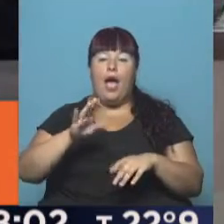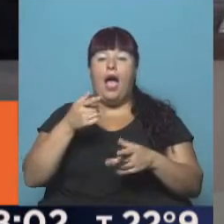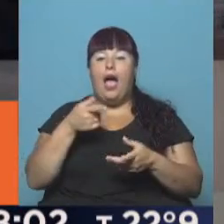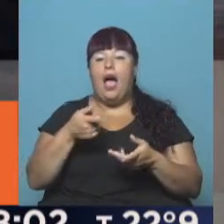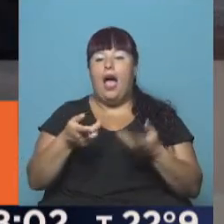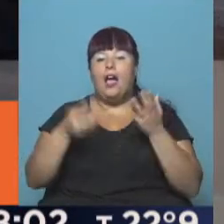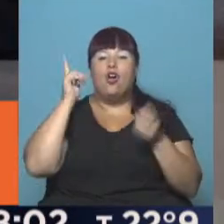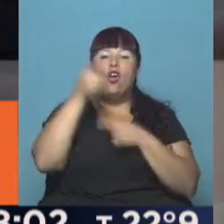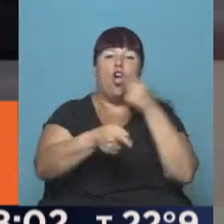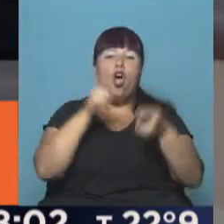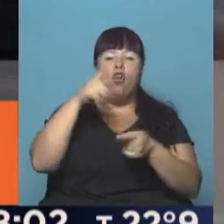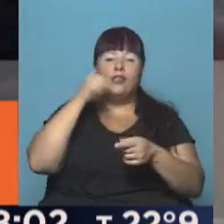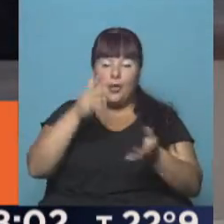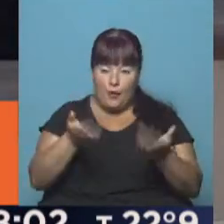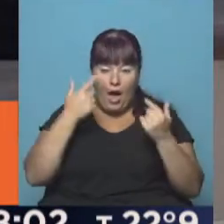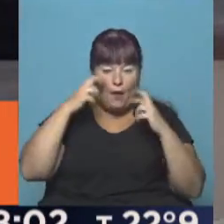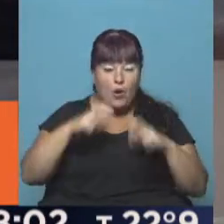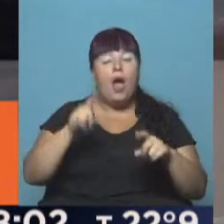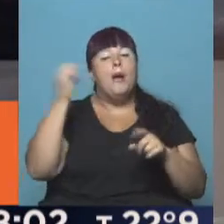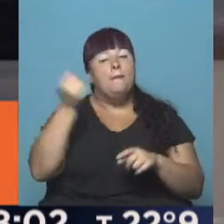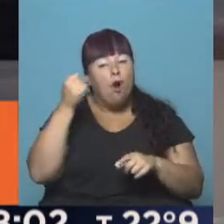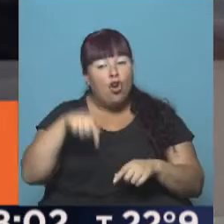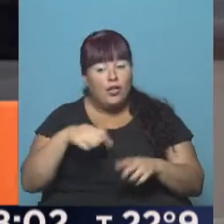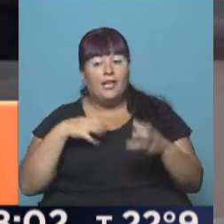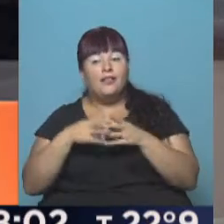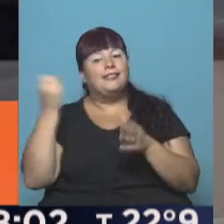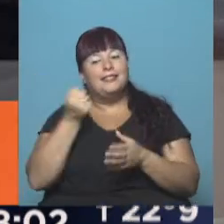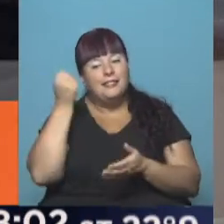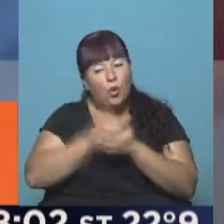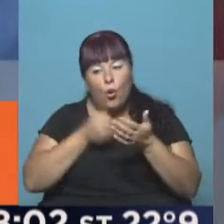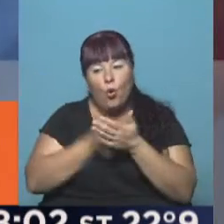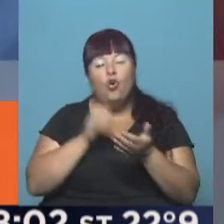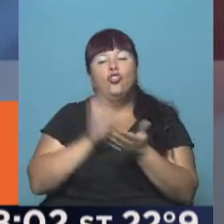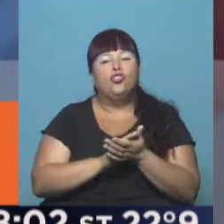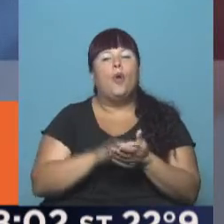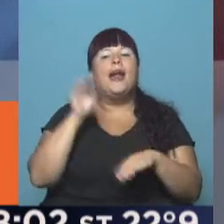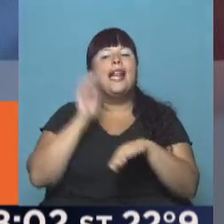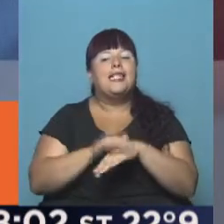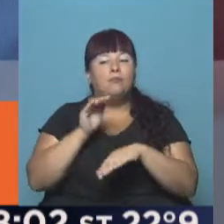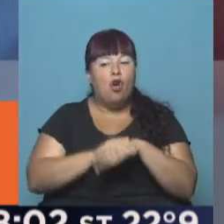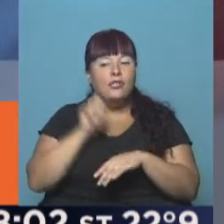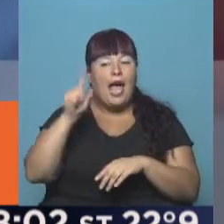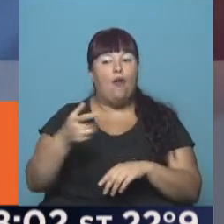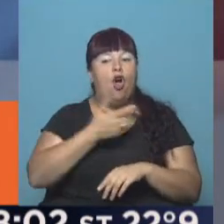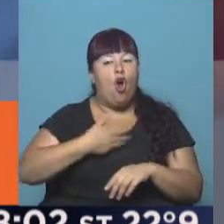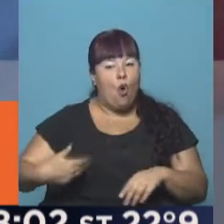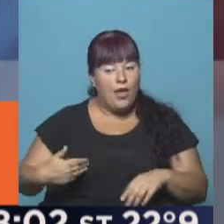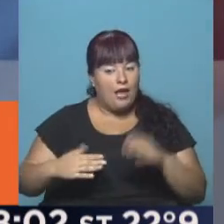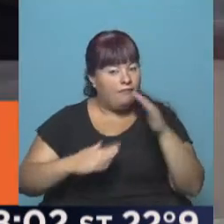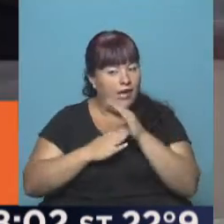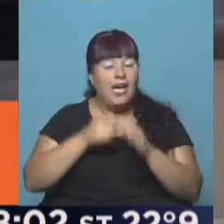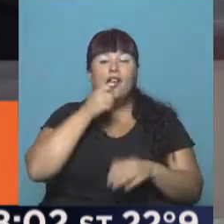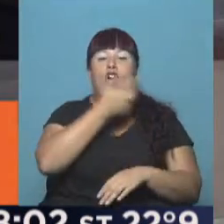levantar todos los casos de ella. Lo que es importante es que Amnistía va a seguir insistiendo en la responsabilidad del gobierno central, o sea,